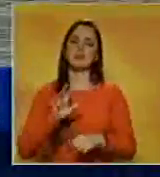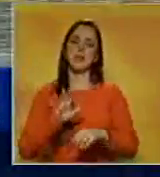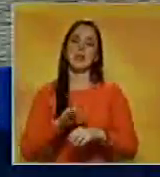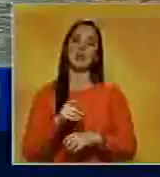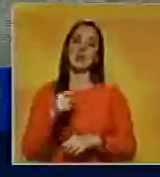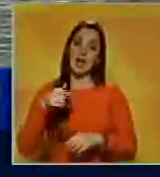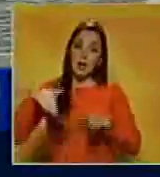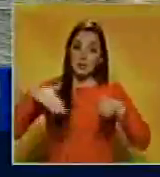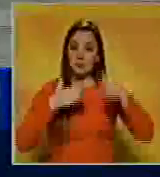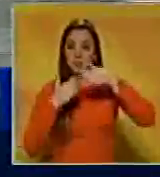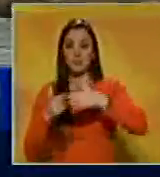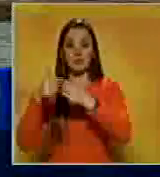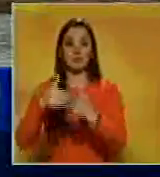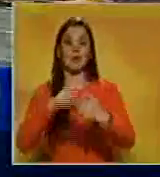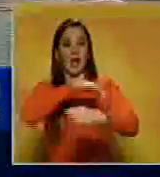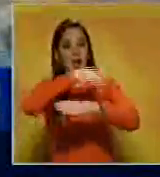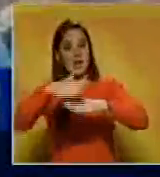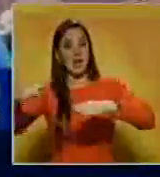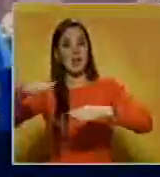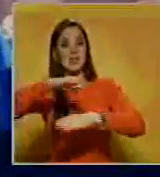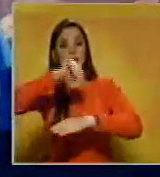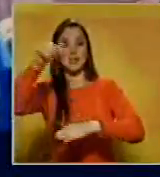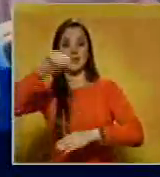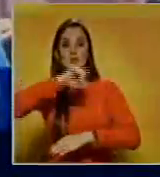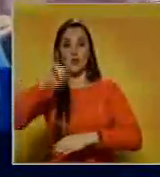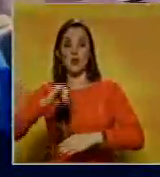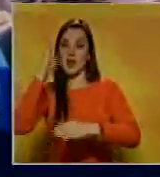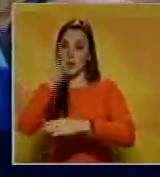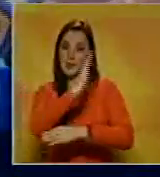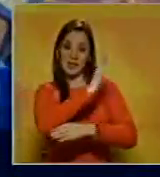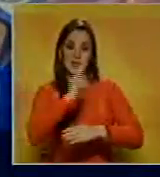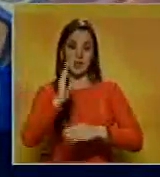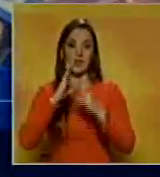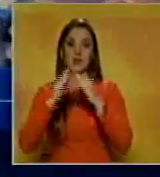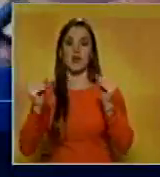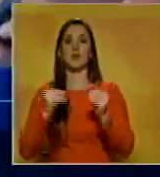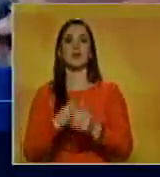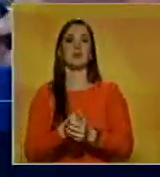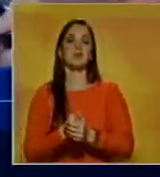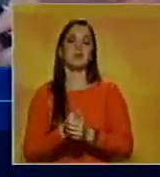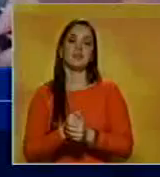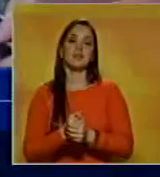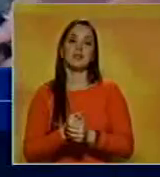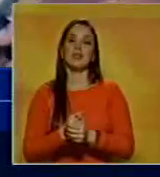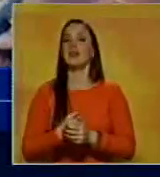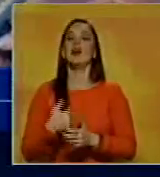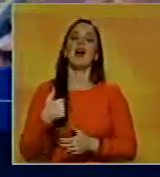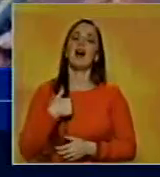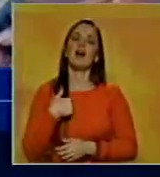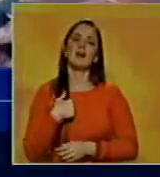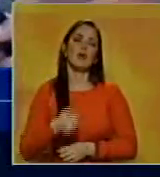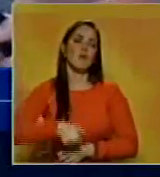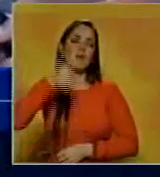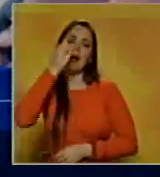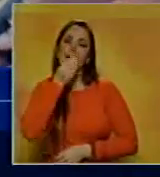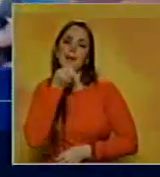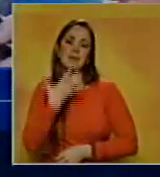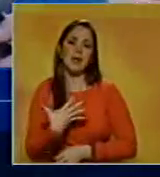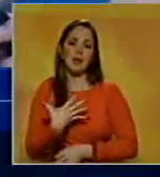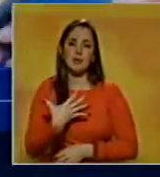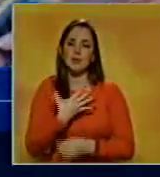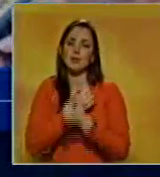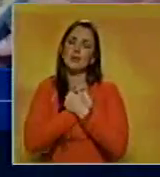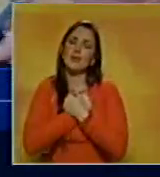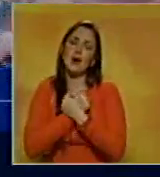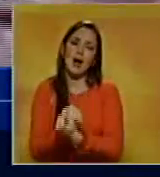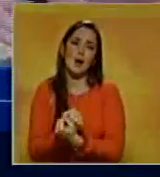Zulia, llevando bendiciones a cada rincón de la entidad. Mi madre es todo lo más lindo que tengo en la vida. Aquí estoy yo por